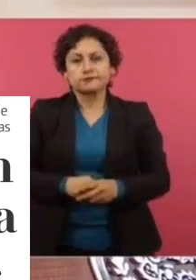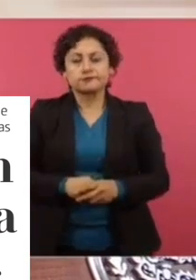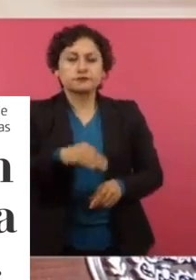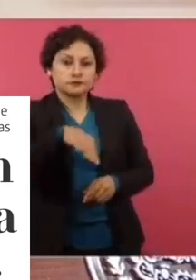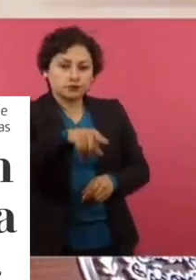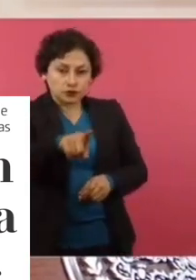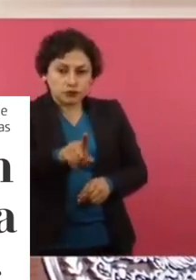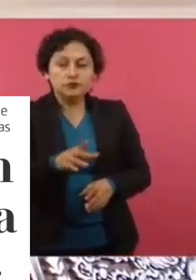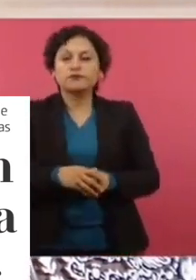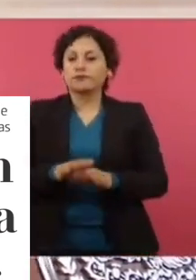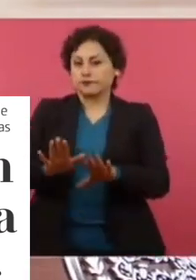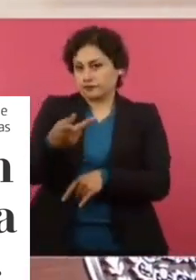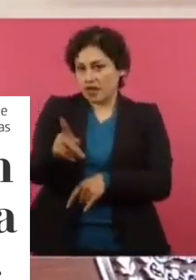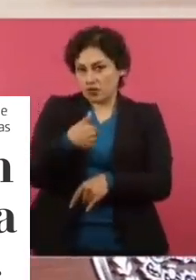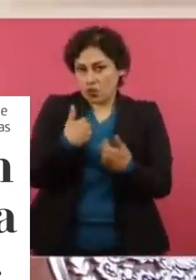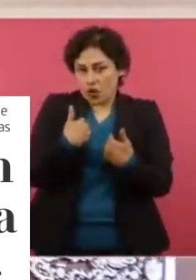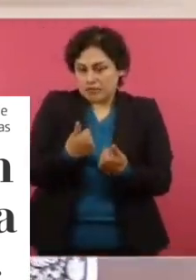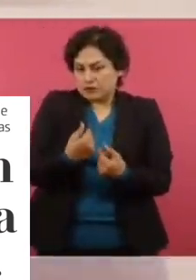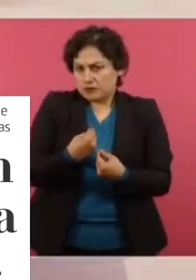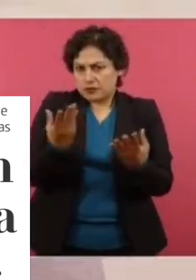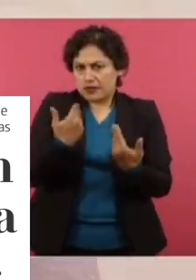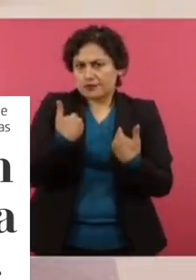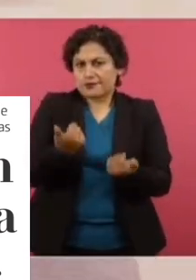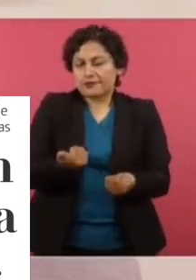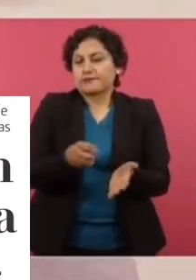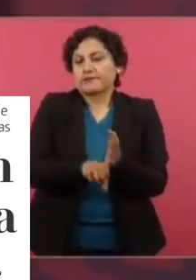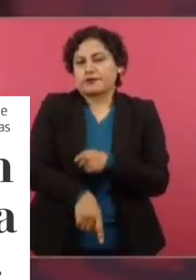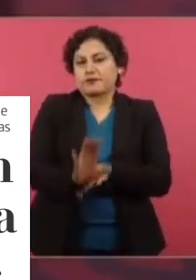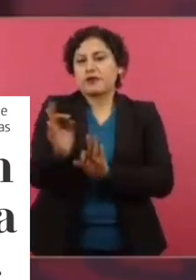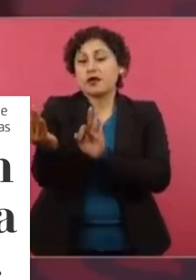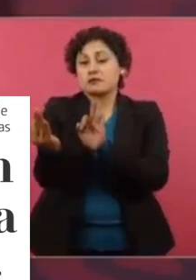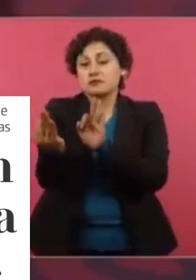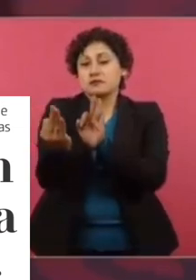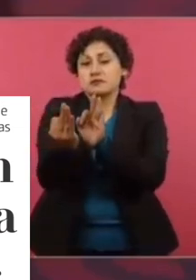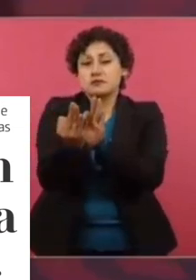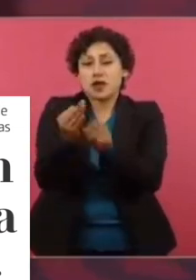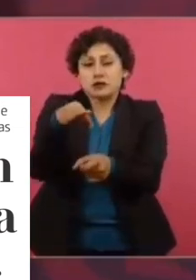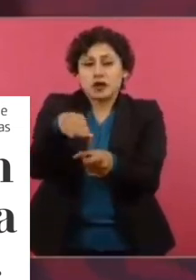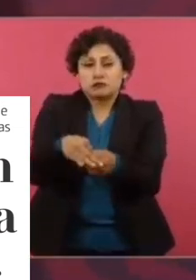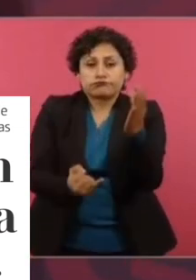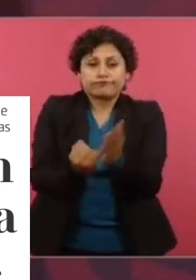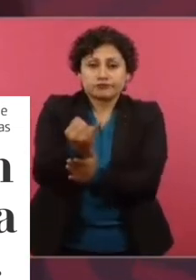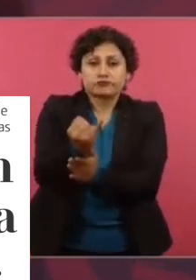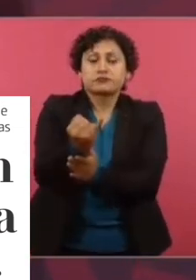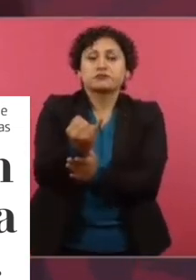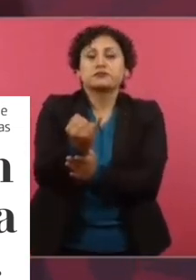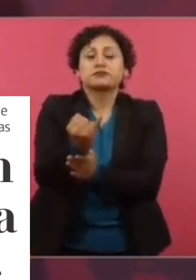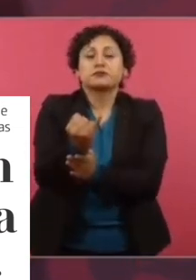Usted rechaza entonces el favoritismo. Yo entiendo también de que, pues, imagínense en vísperas, ¿no? De que se decida.